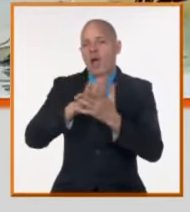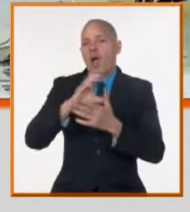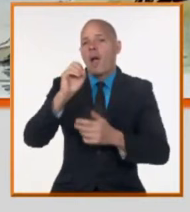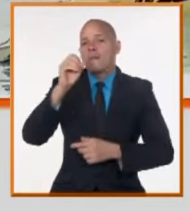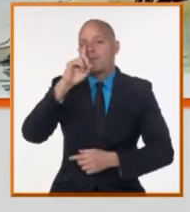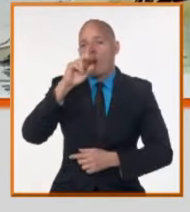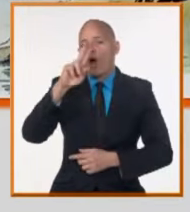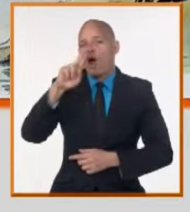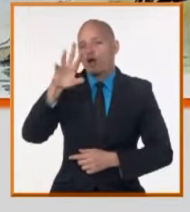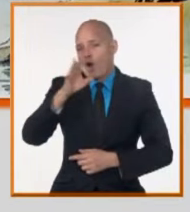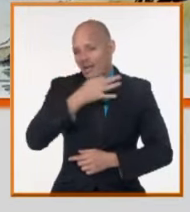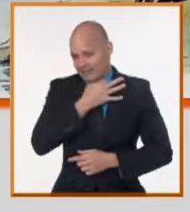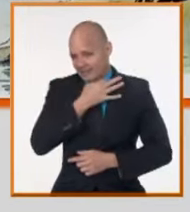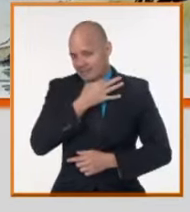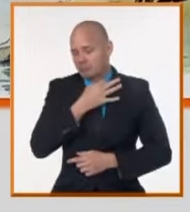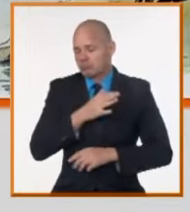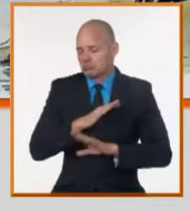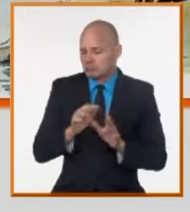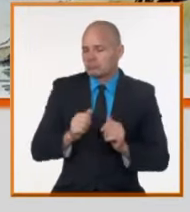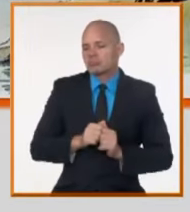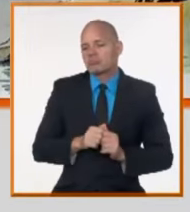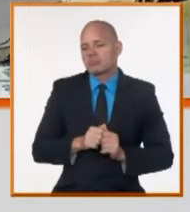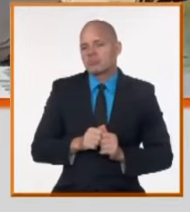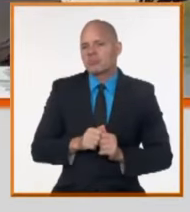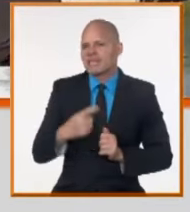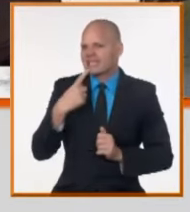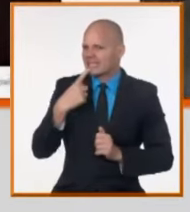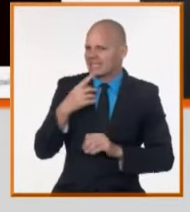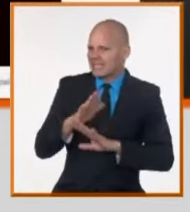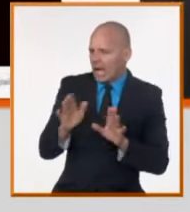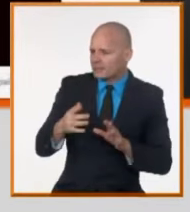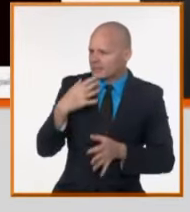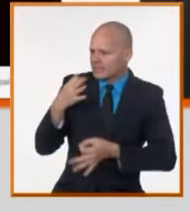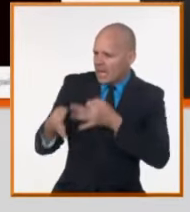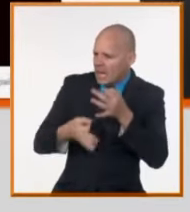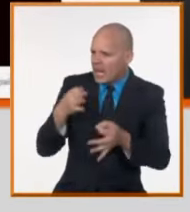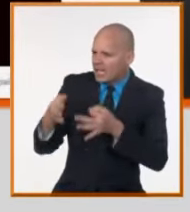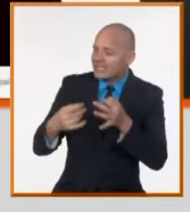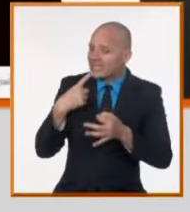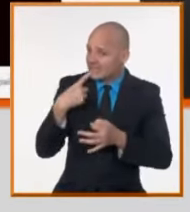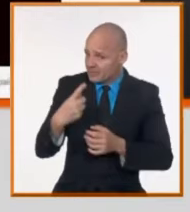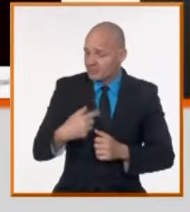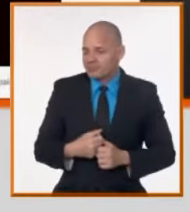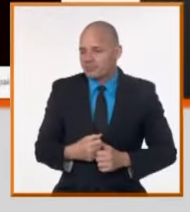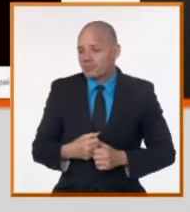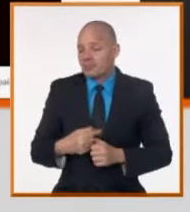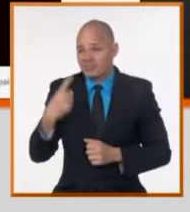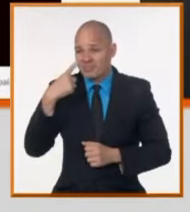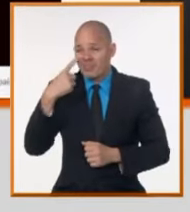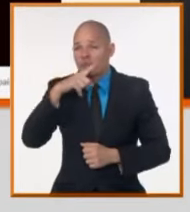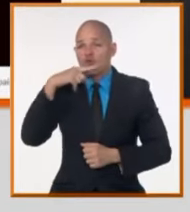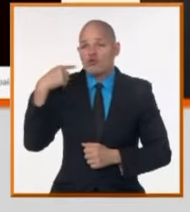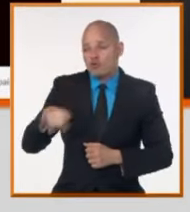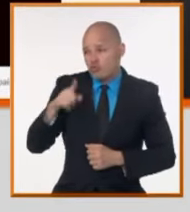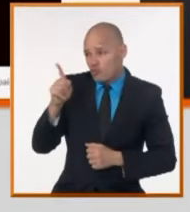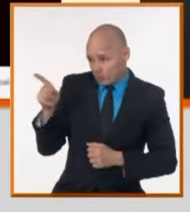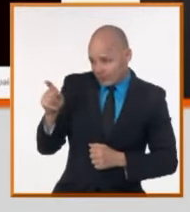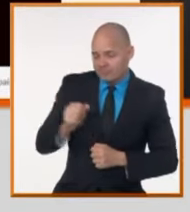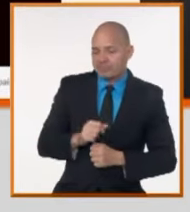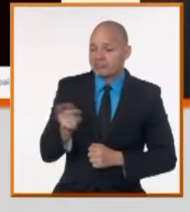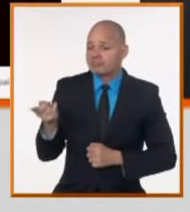1823, el mensaje anual normal, define la política exterior. En la política exterior dice: Rusia y Gran Bretaña nos están pidiendo